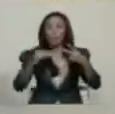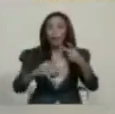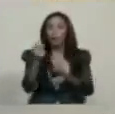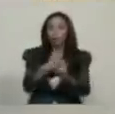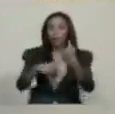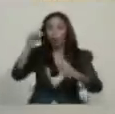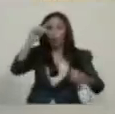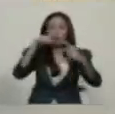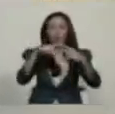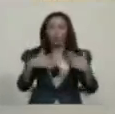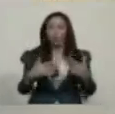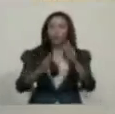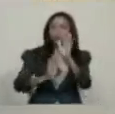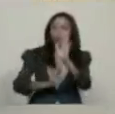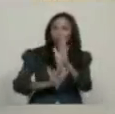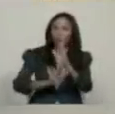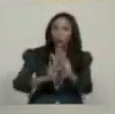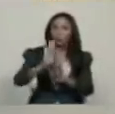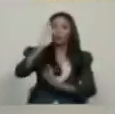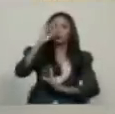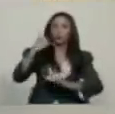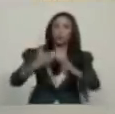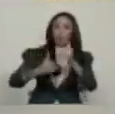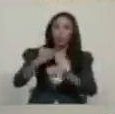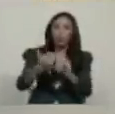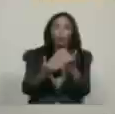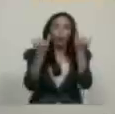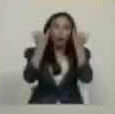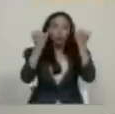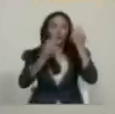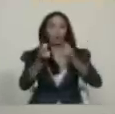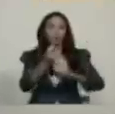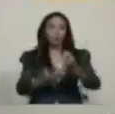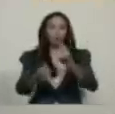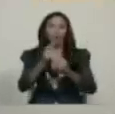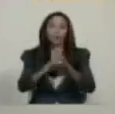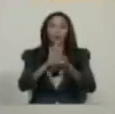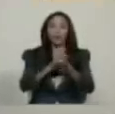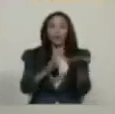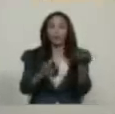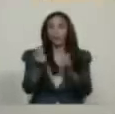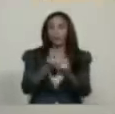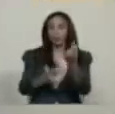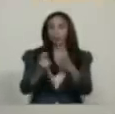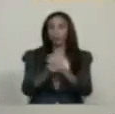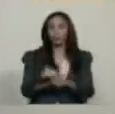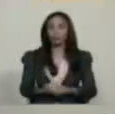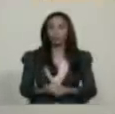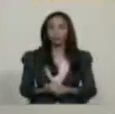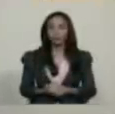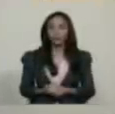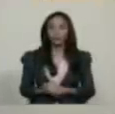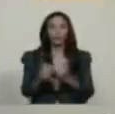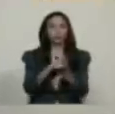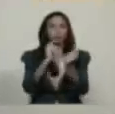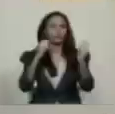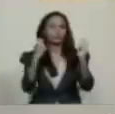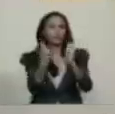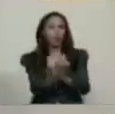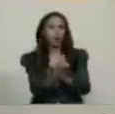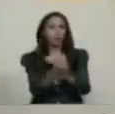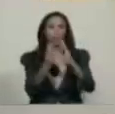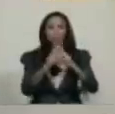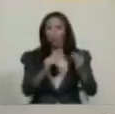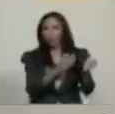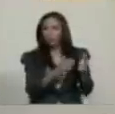el crecimiento, la recuperación, la prosperidad. Y convertir, como